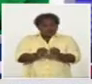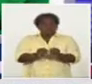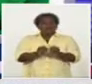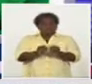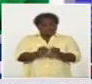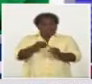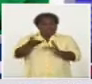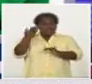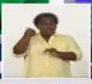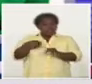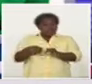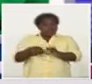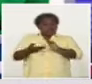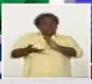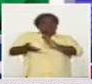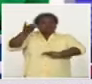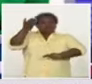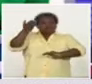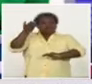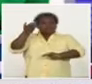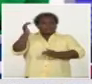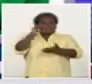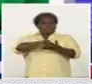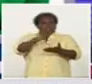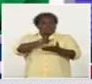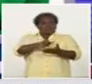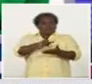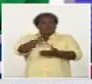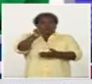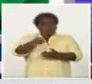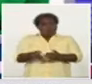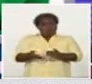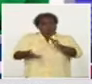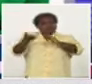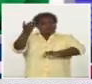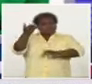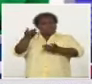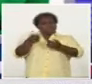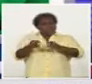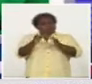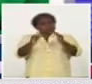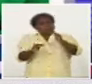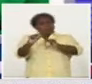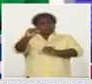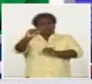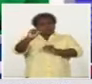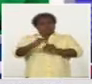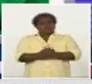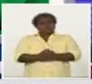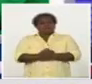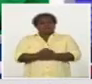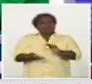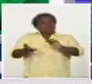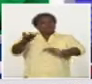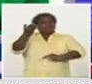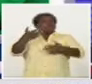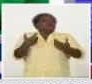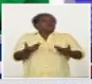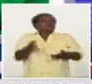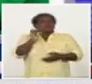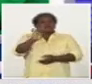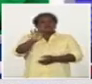elevada de casos importados. Hoy es elevada, pero un poco inferior. Y lo que sí se incrementa en 15 casos